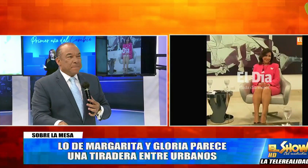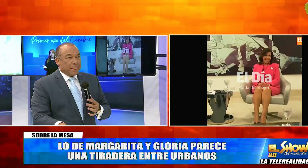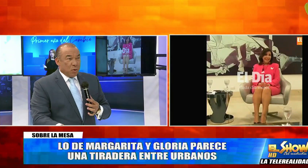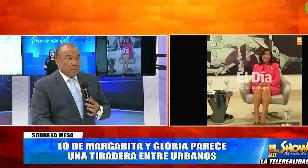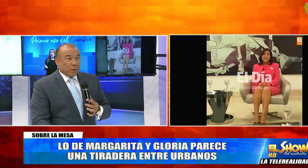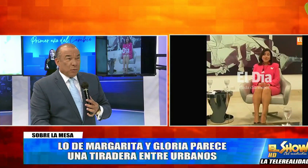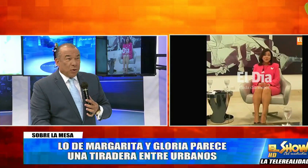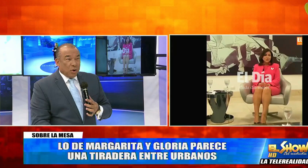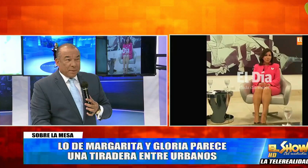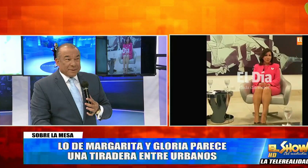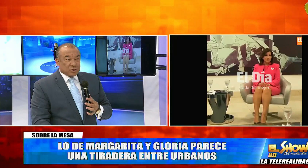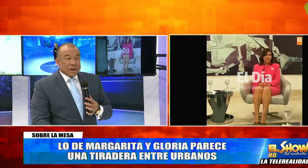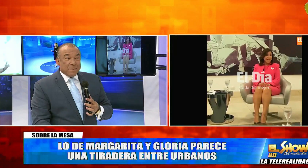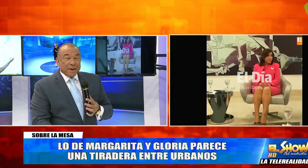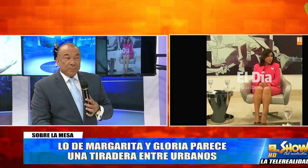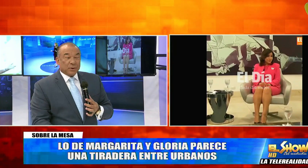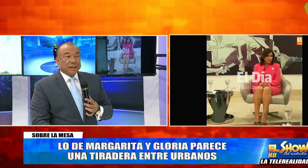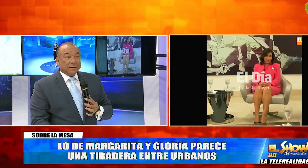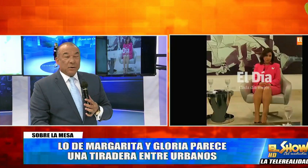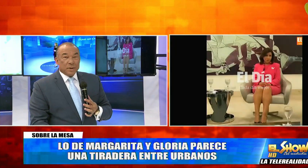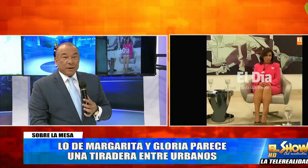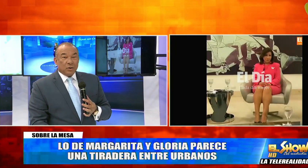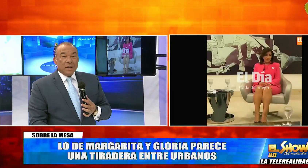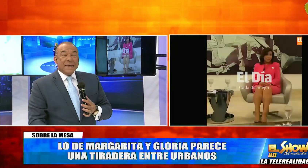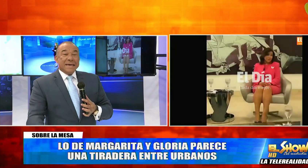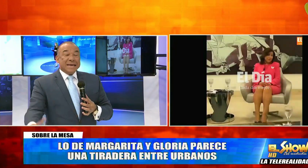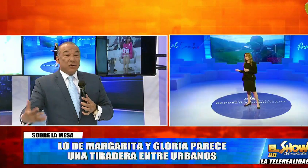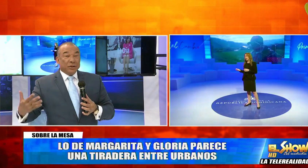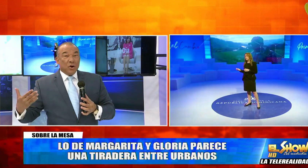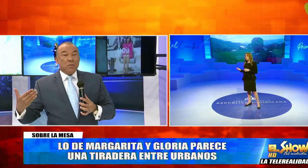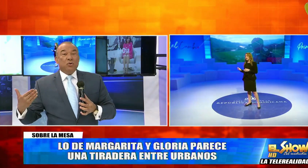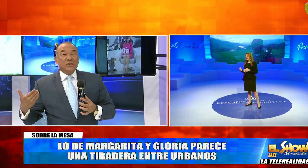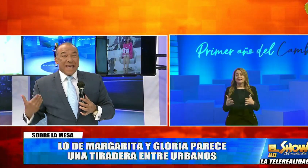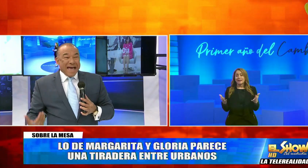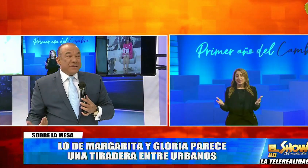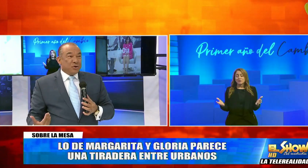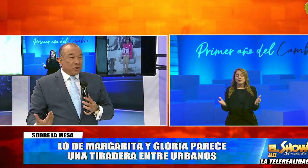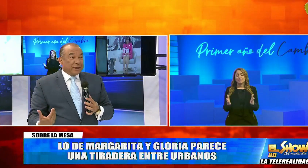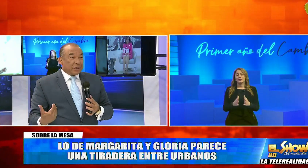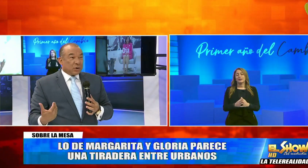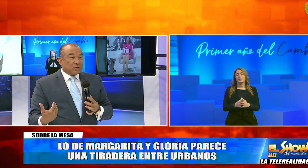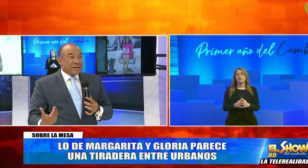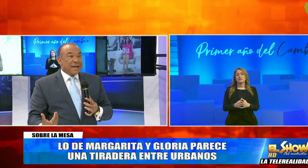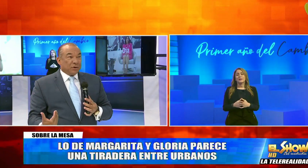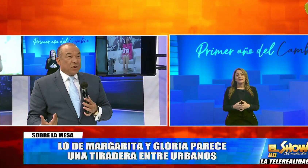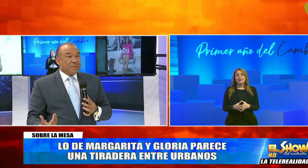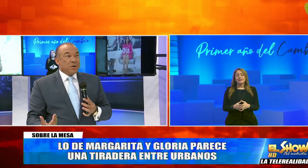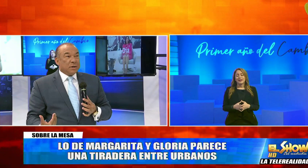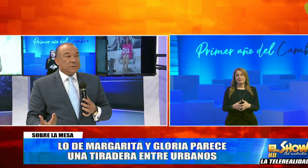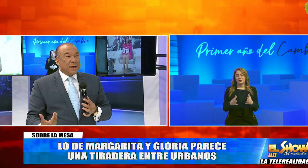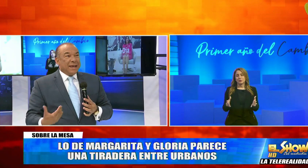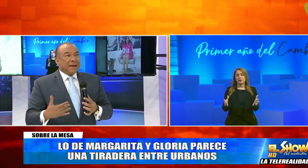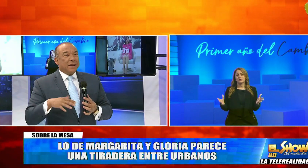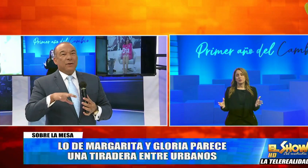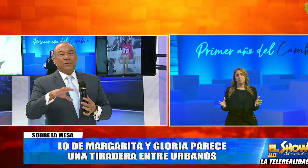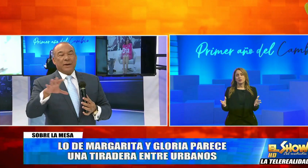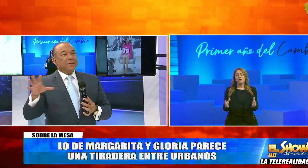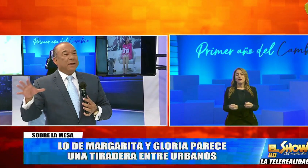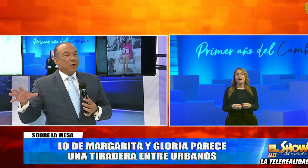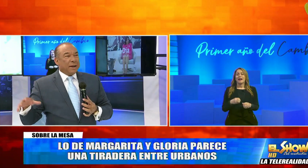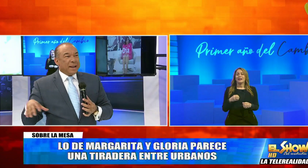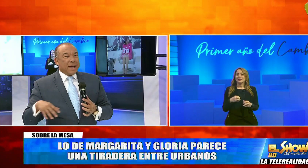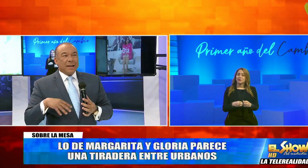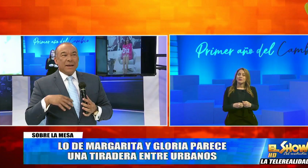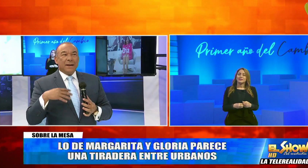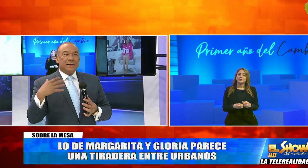es uno de los programas sociales más importantes del gobierno y donde hubo un daño de cientos de millones, que no se